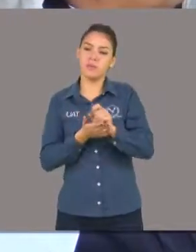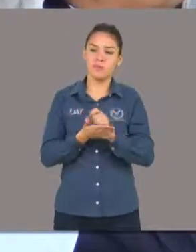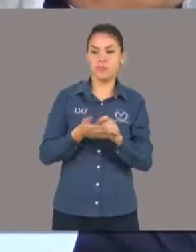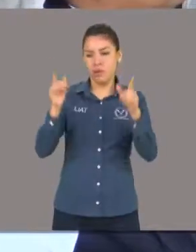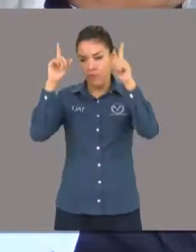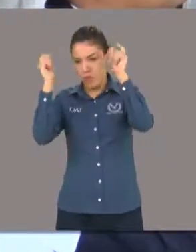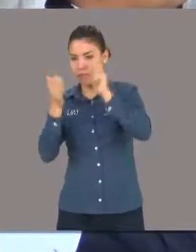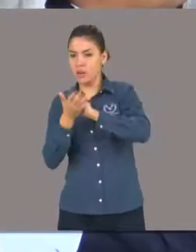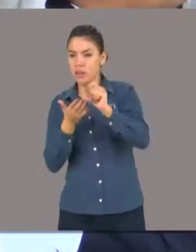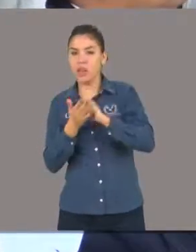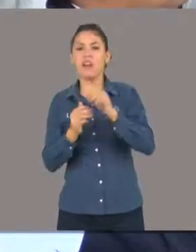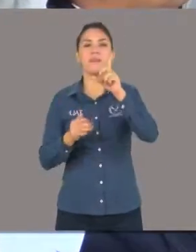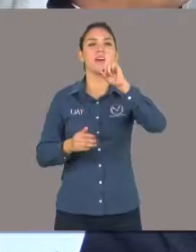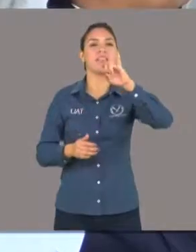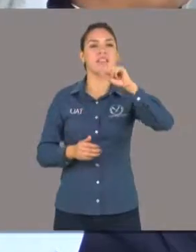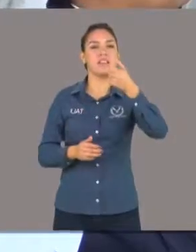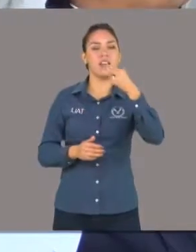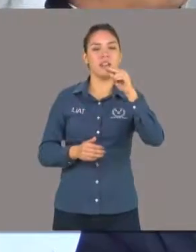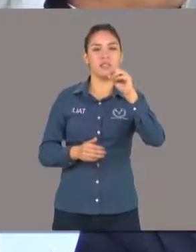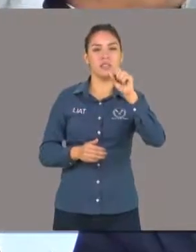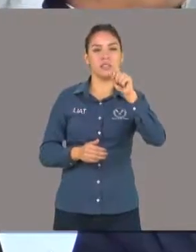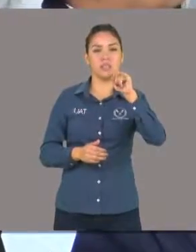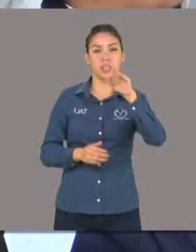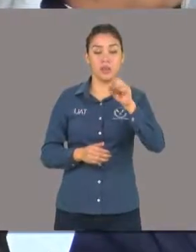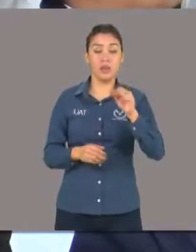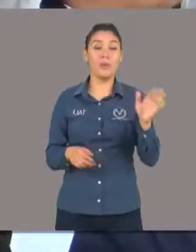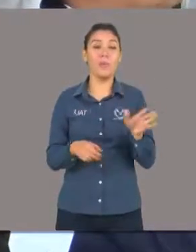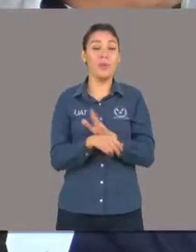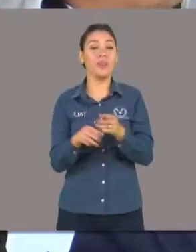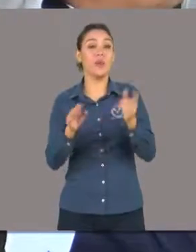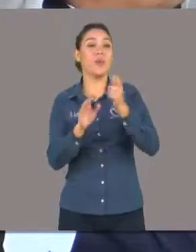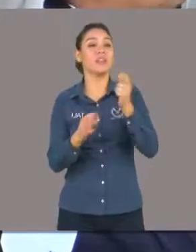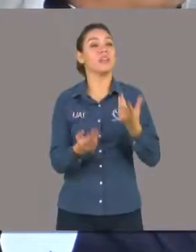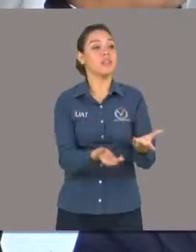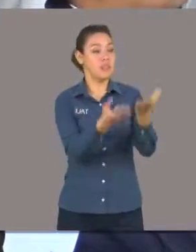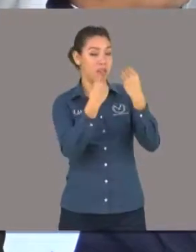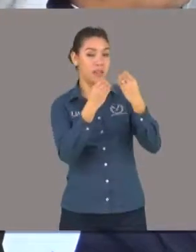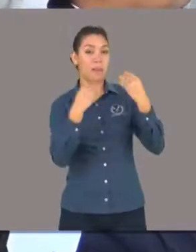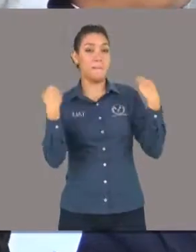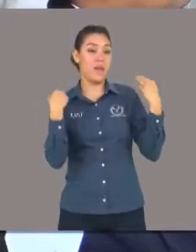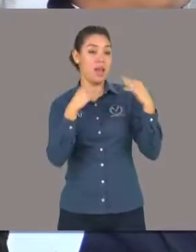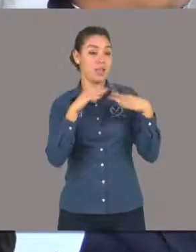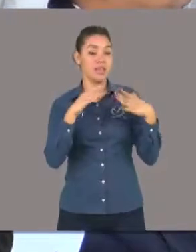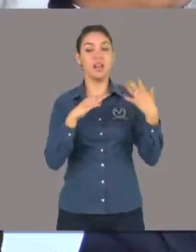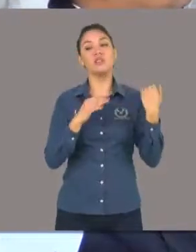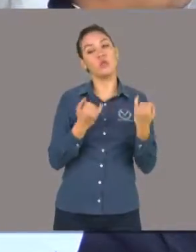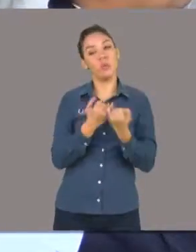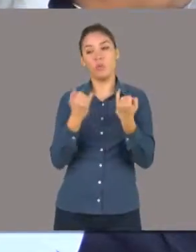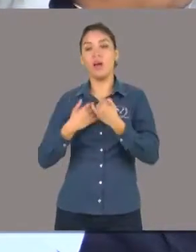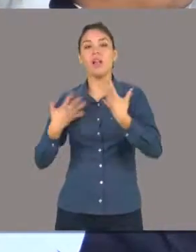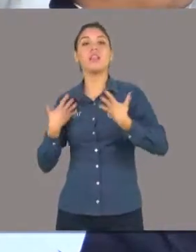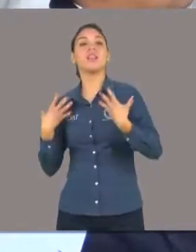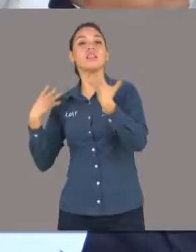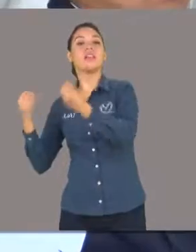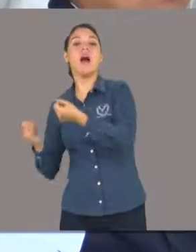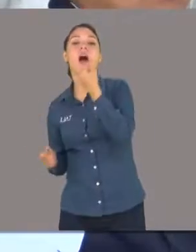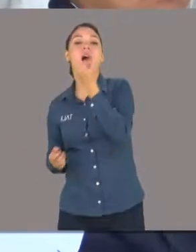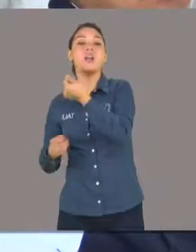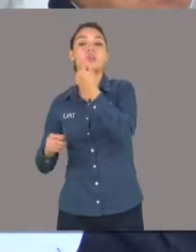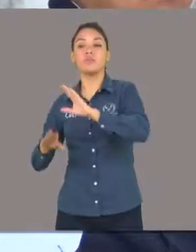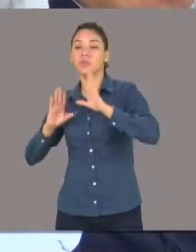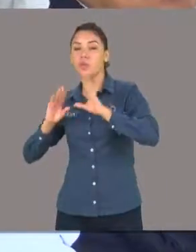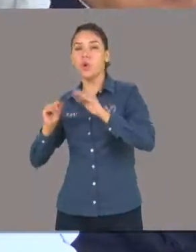enfermería, porque así las maestras pueden orientar, capacitar y enseñar al estudiante